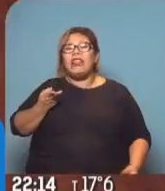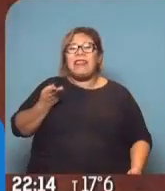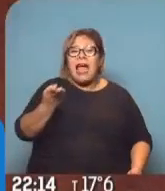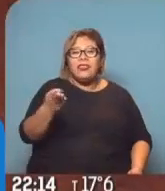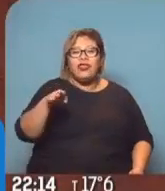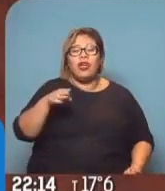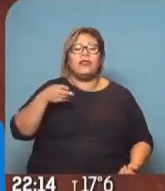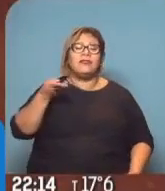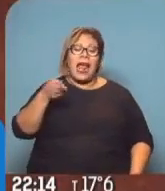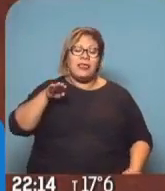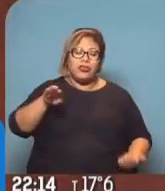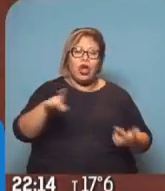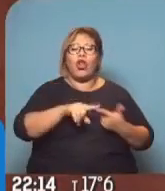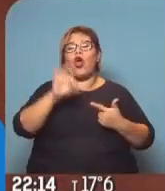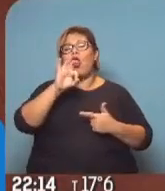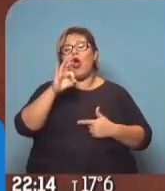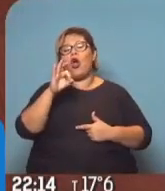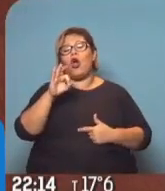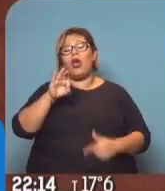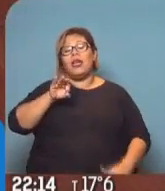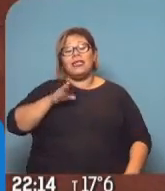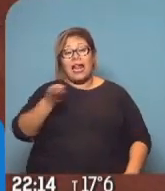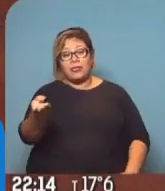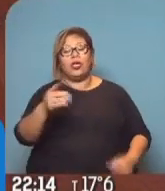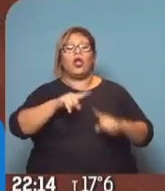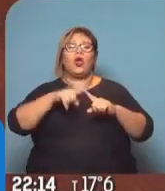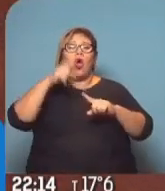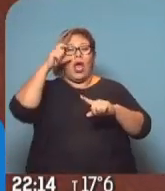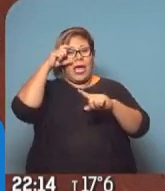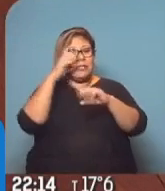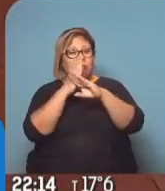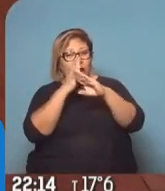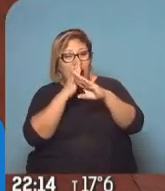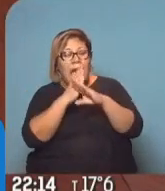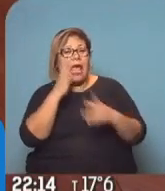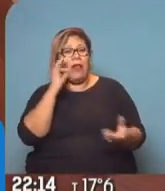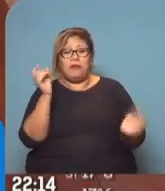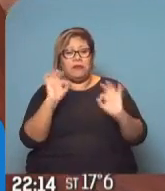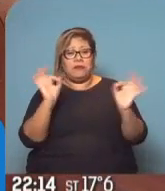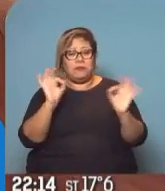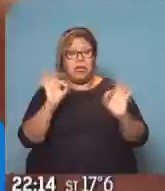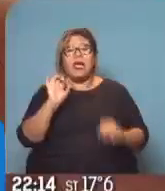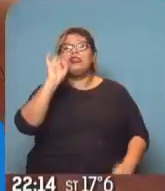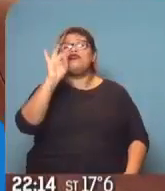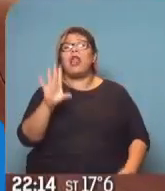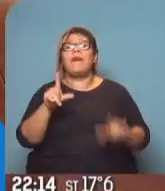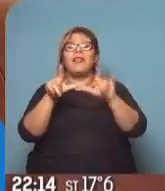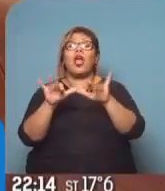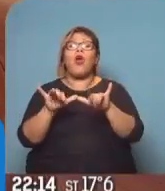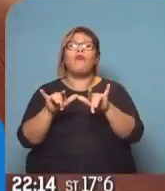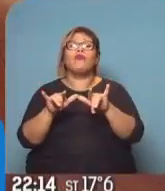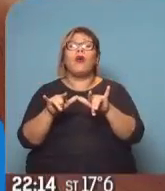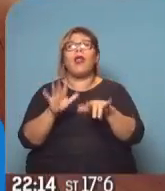están acusando de espionaje, ni nada. Y dice, bueno, todos estos documentos del Departamento de Estado que recibió, lo dice